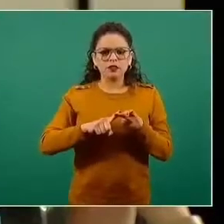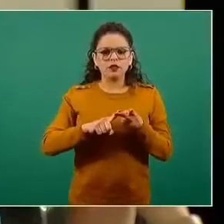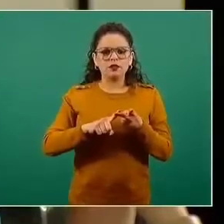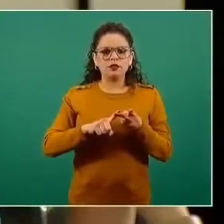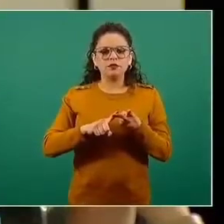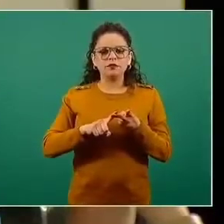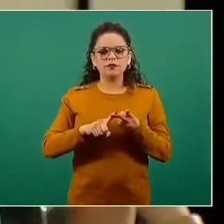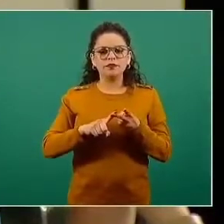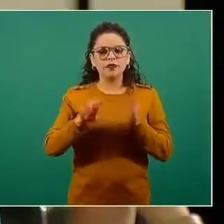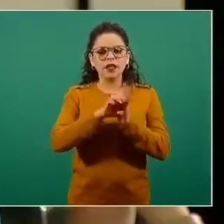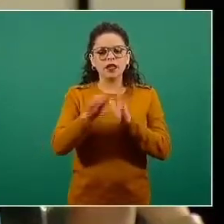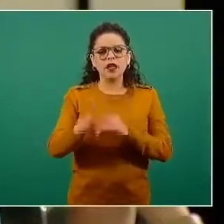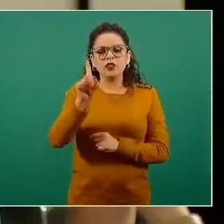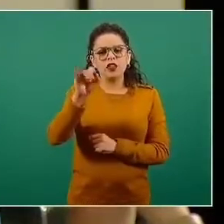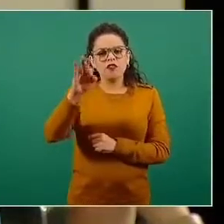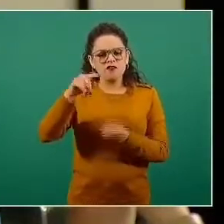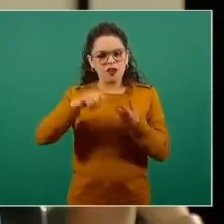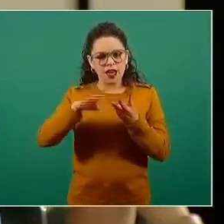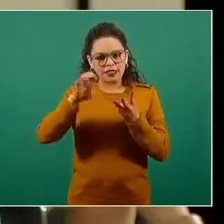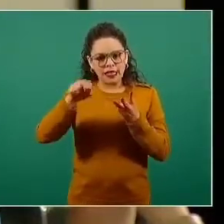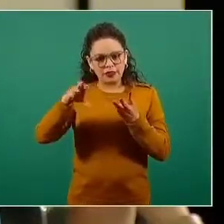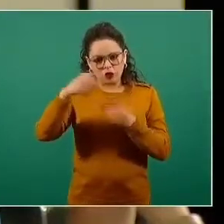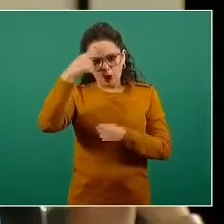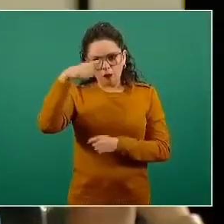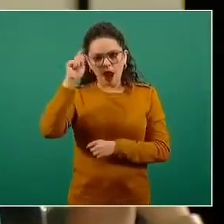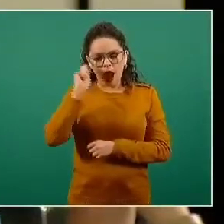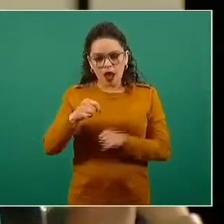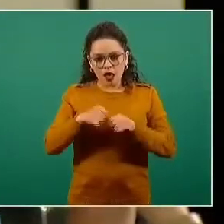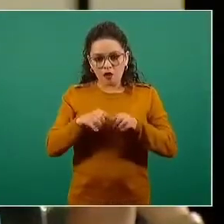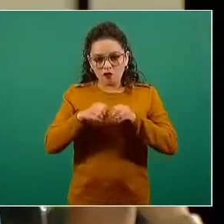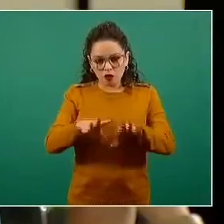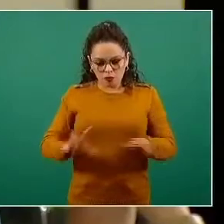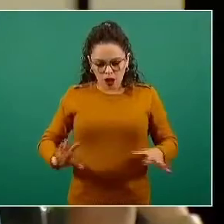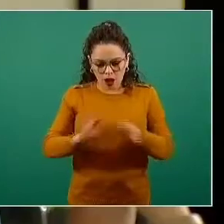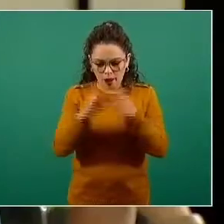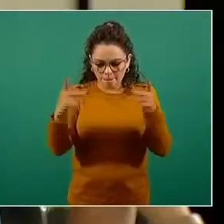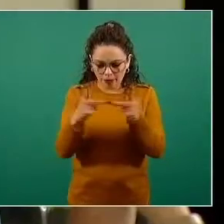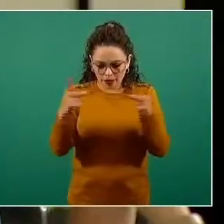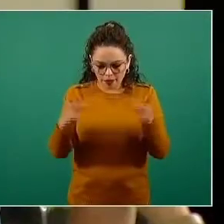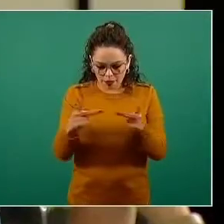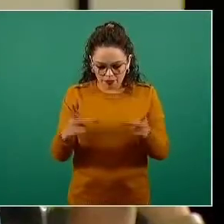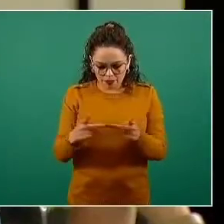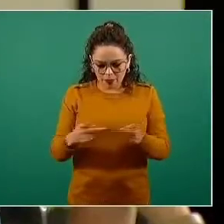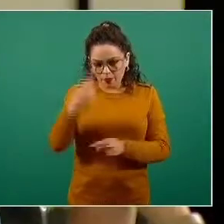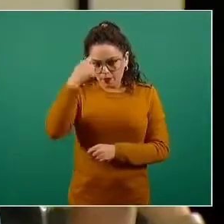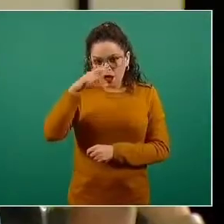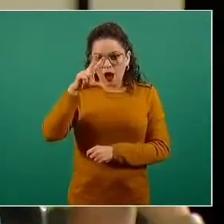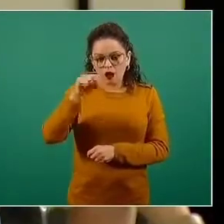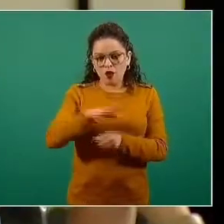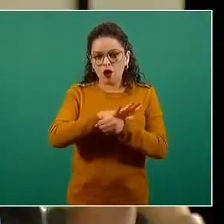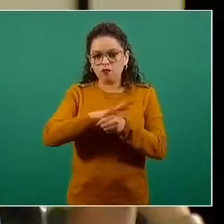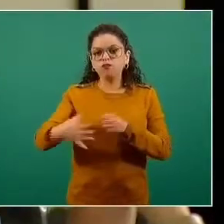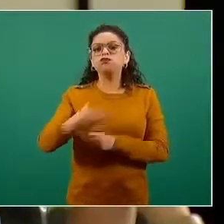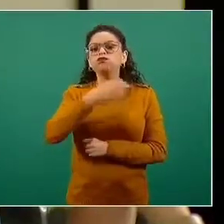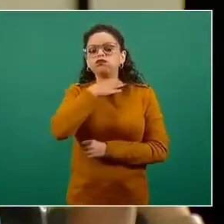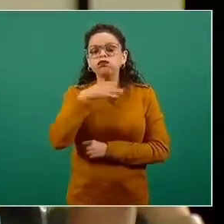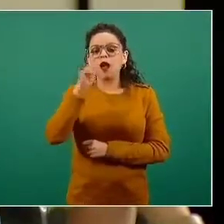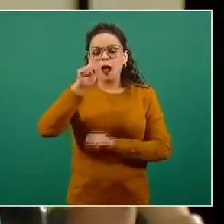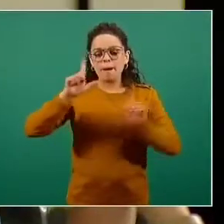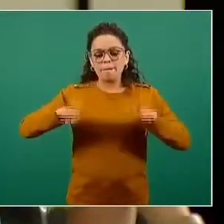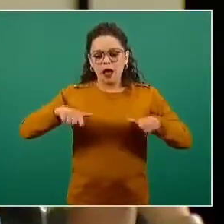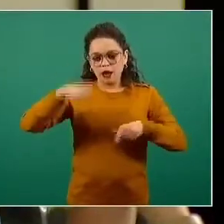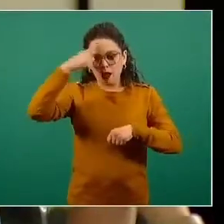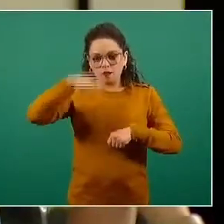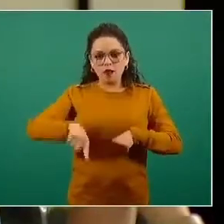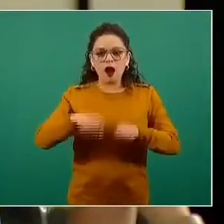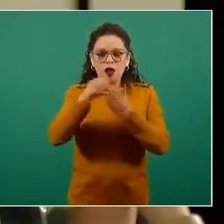IMSS, por ejemplo, el censo del DIF, para hacer un cruce de información y no saturar una página de preregistro? No sé si se